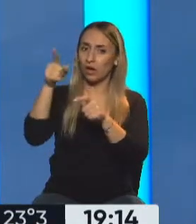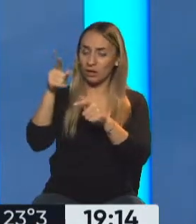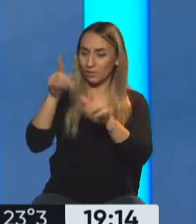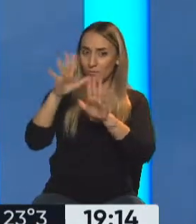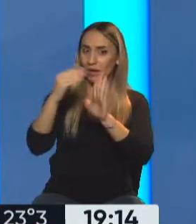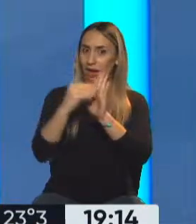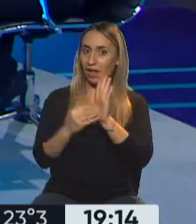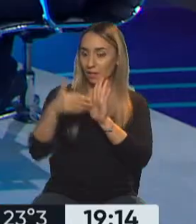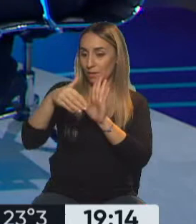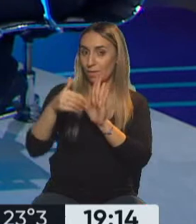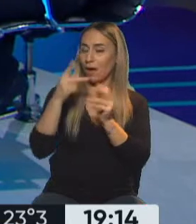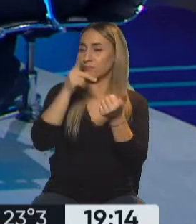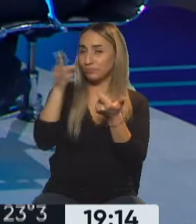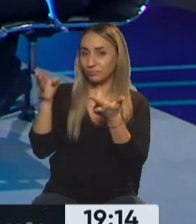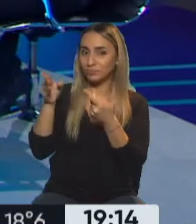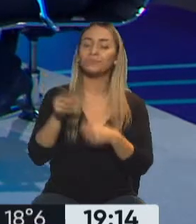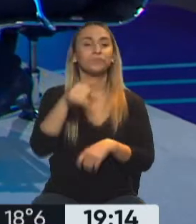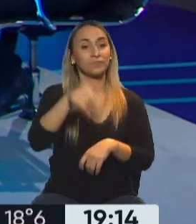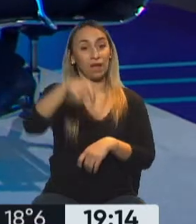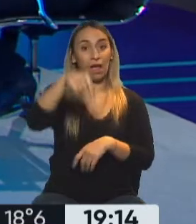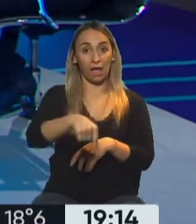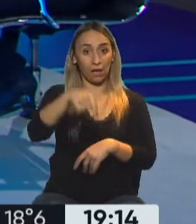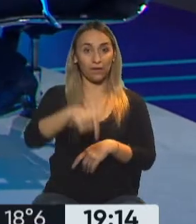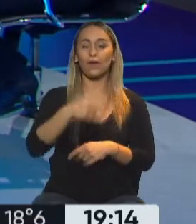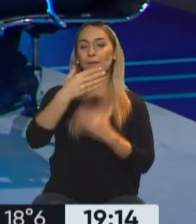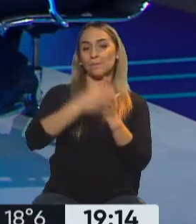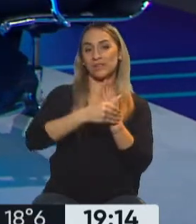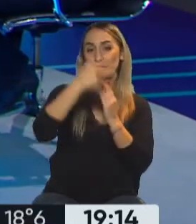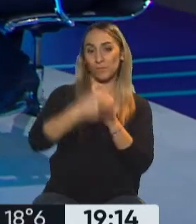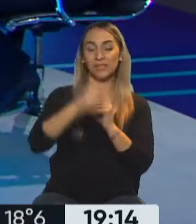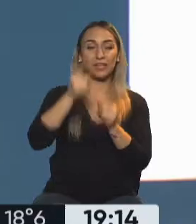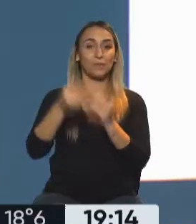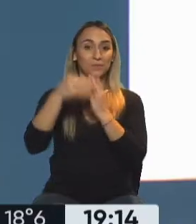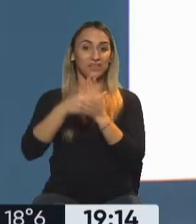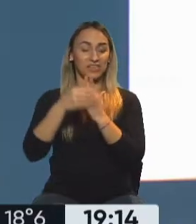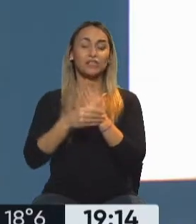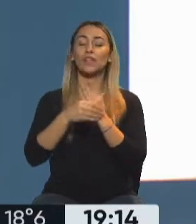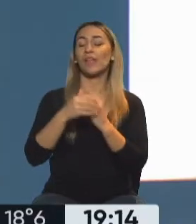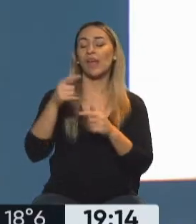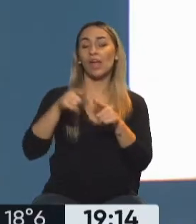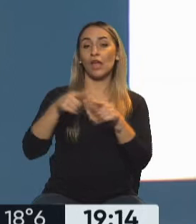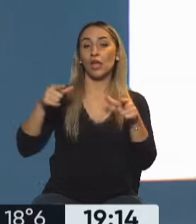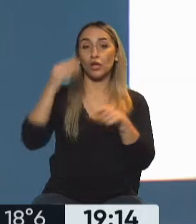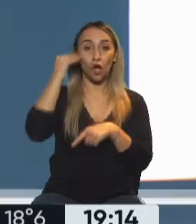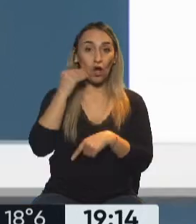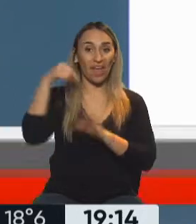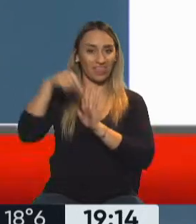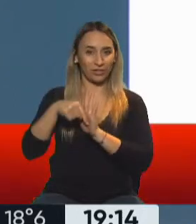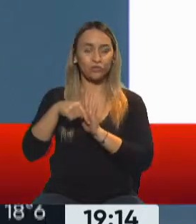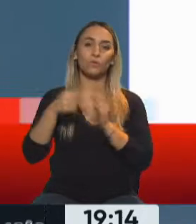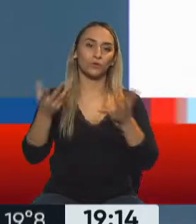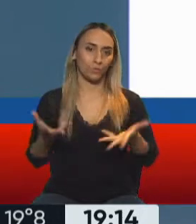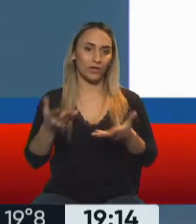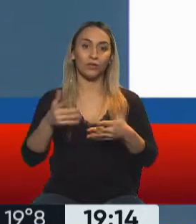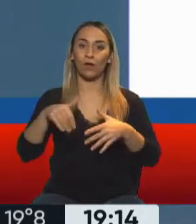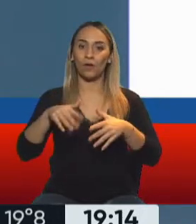en esta gira. Exactamente, Gaby. Bueno, en este caso con el viceministro y el ministro de Economía de Corea del Sur, obviamente en el